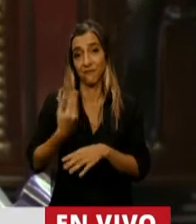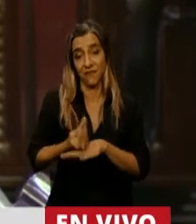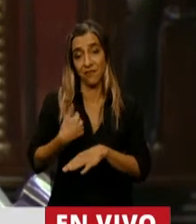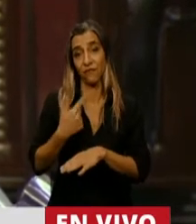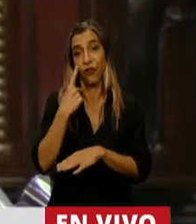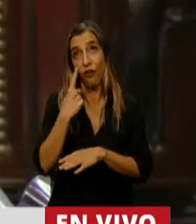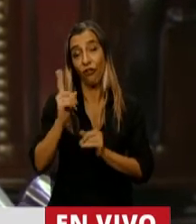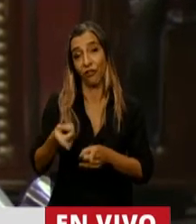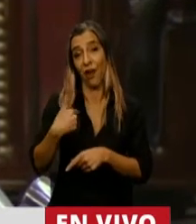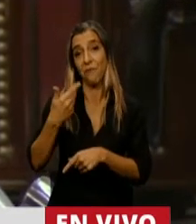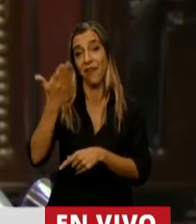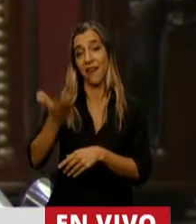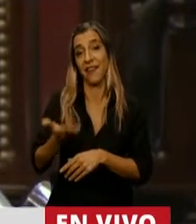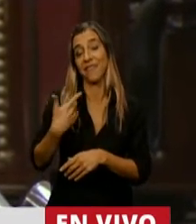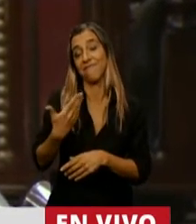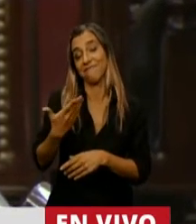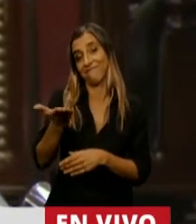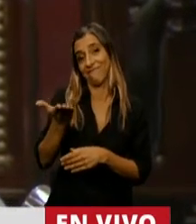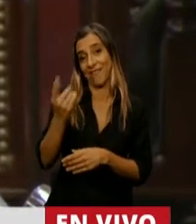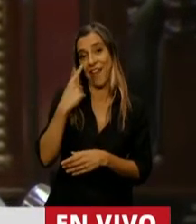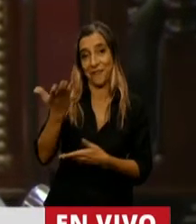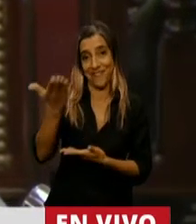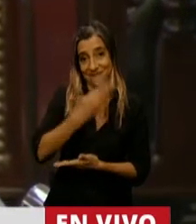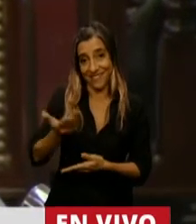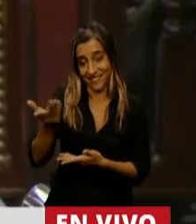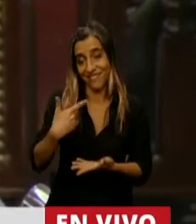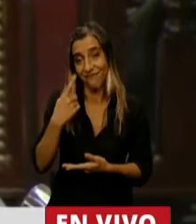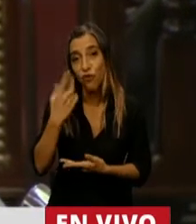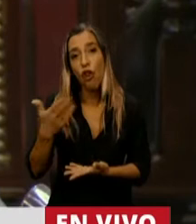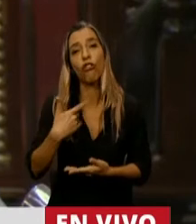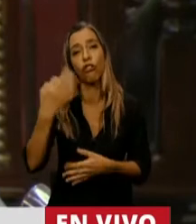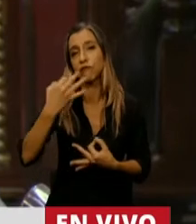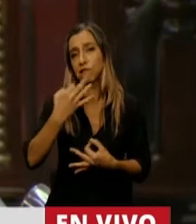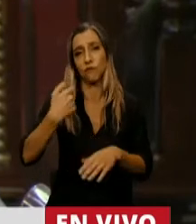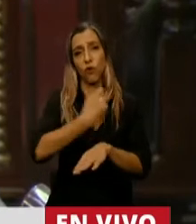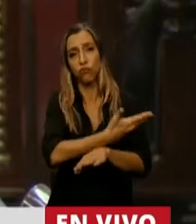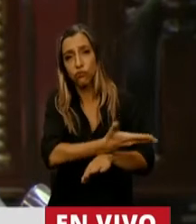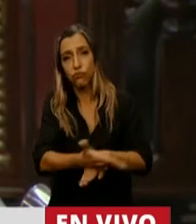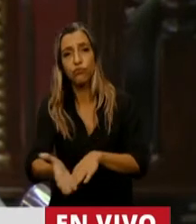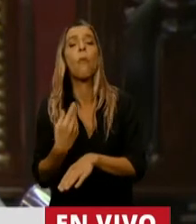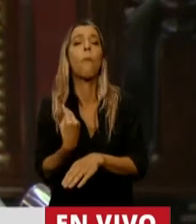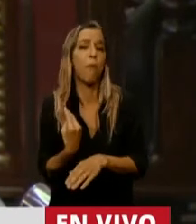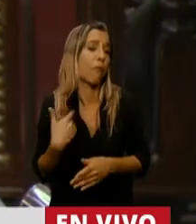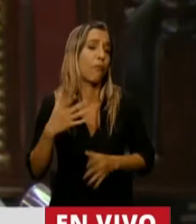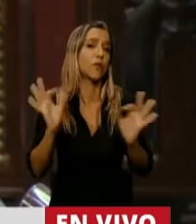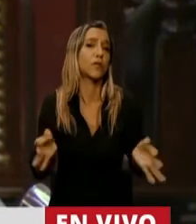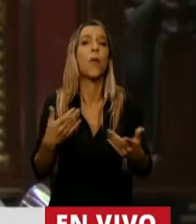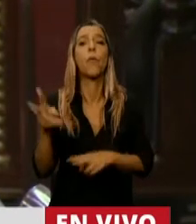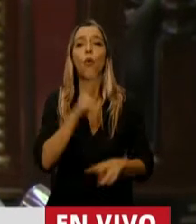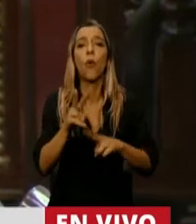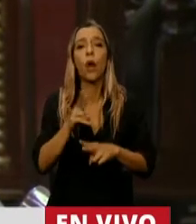momento, íbamos a estar haciendo lo imposible para tener la mayor base de apoyo por la